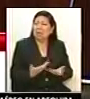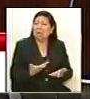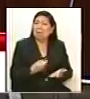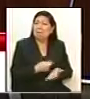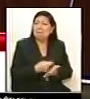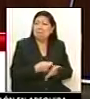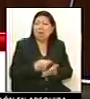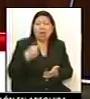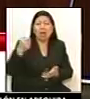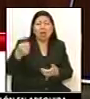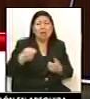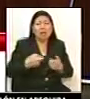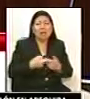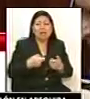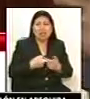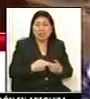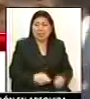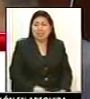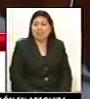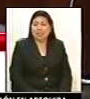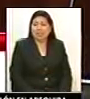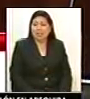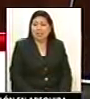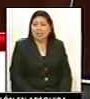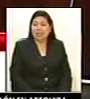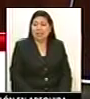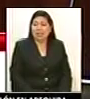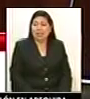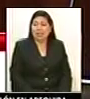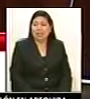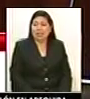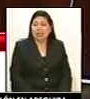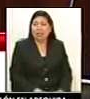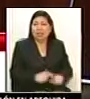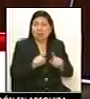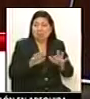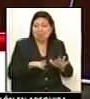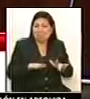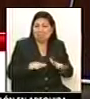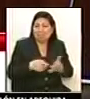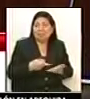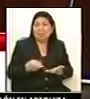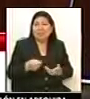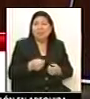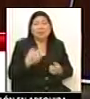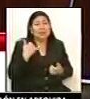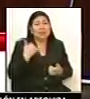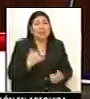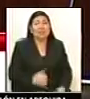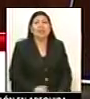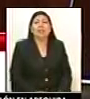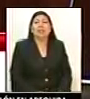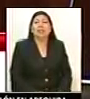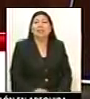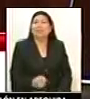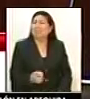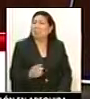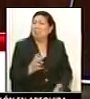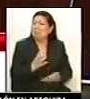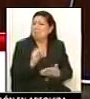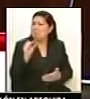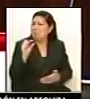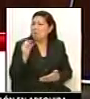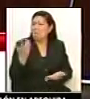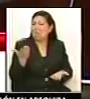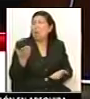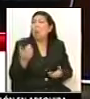dinero electrónico, el dinero que se transmite a través de las computadoras o de los teléfonos. Eso es una minoría. No